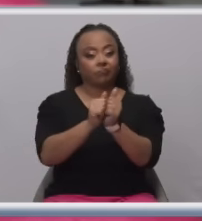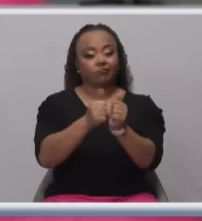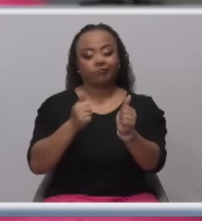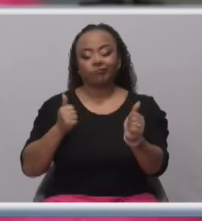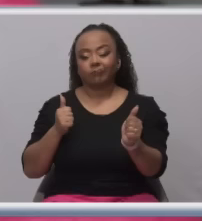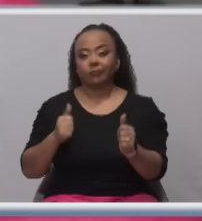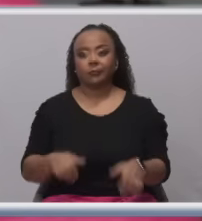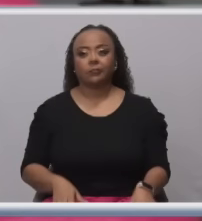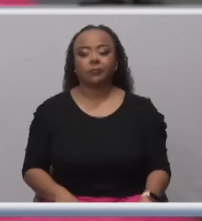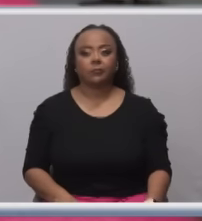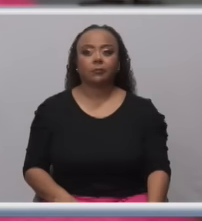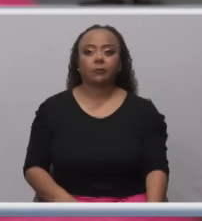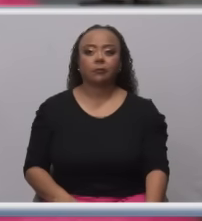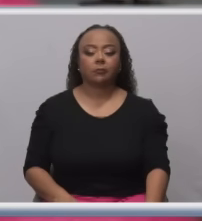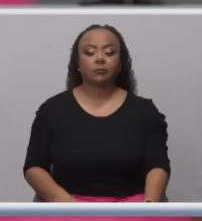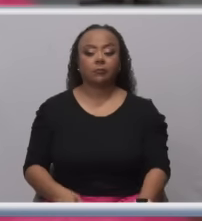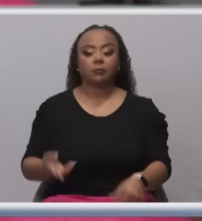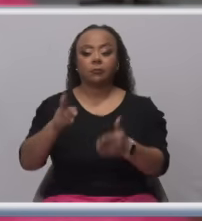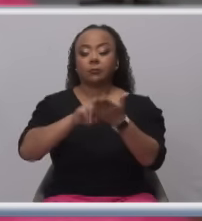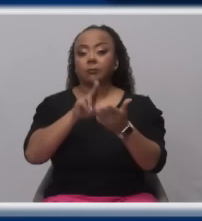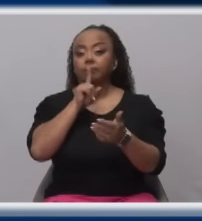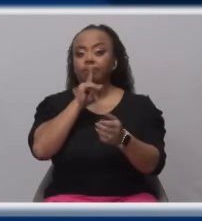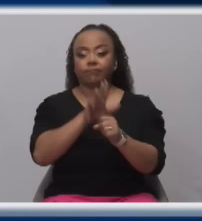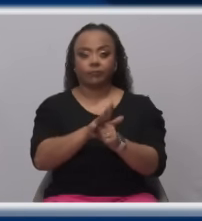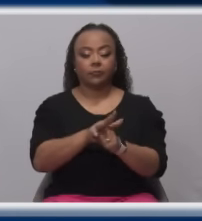digamos contratos que se